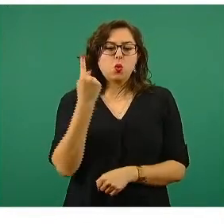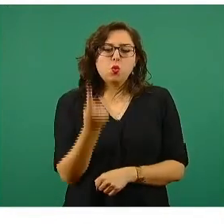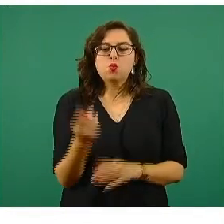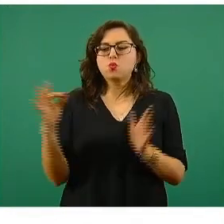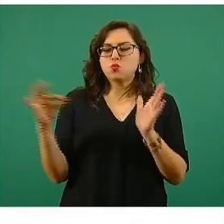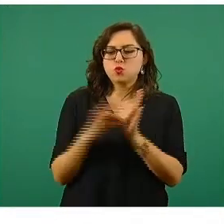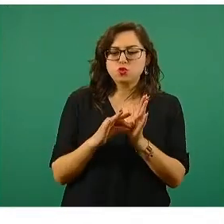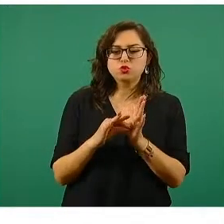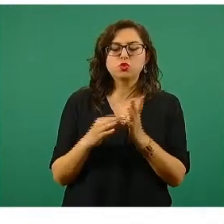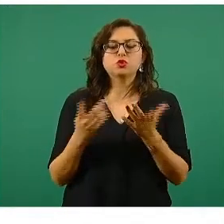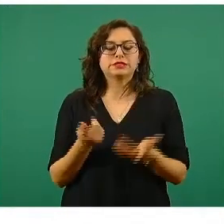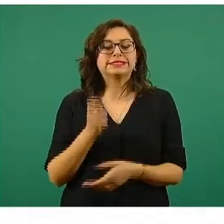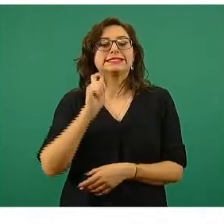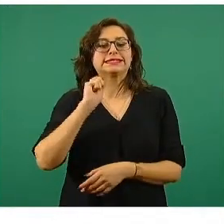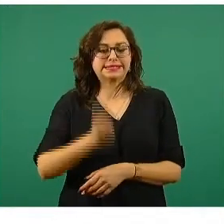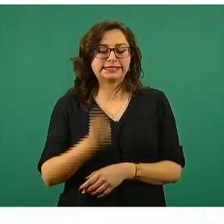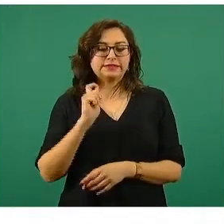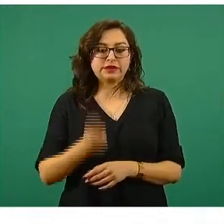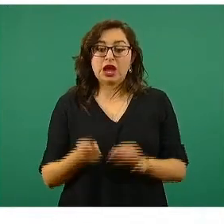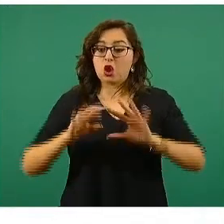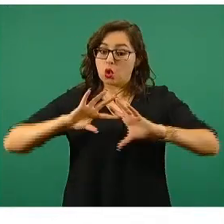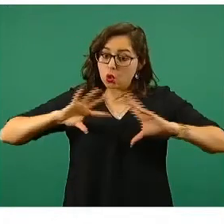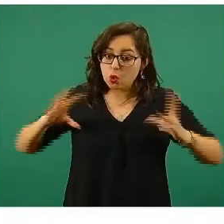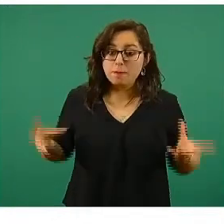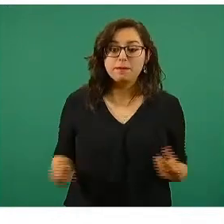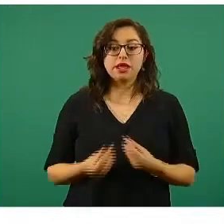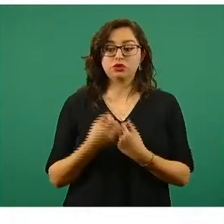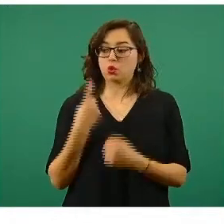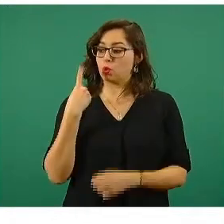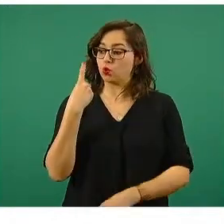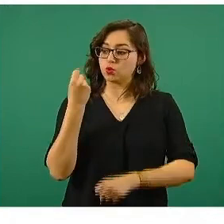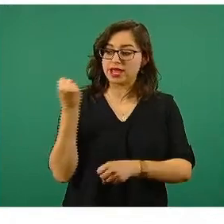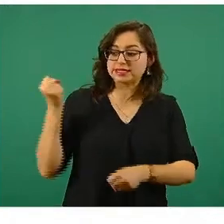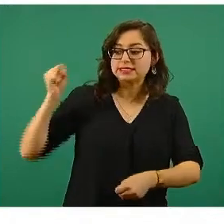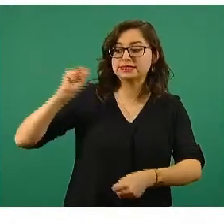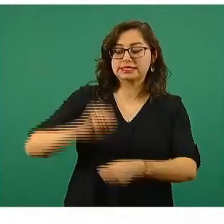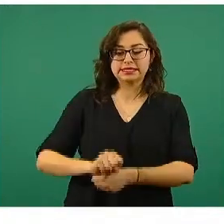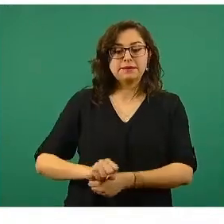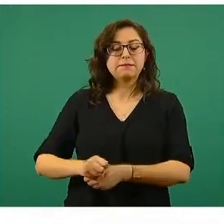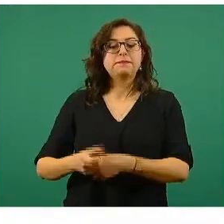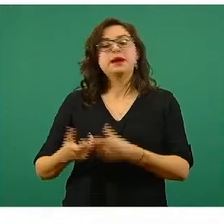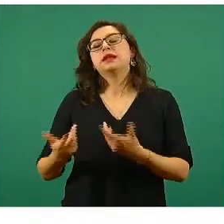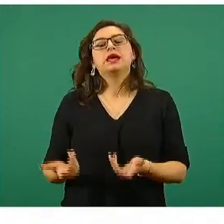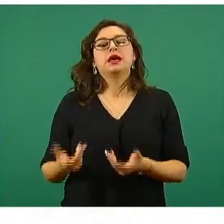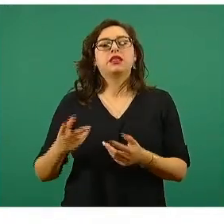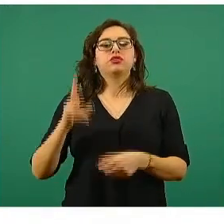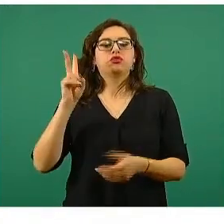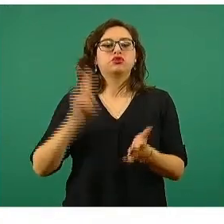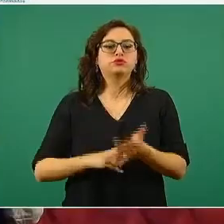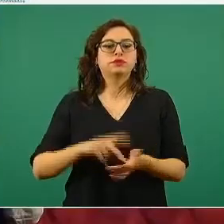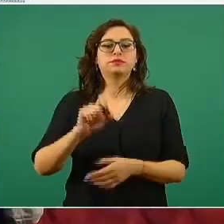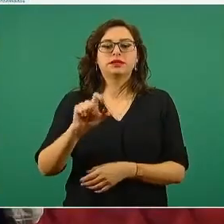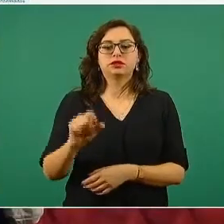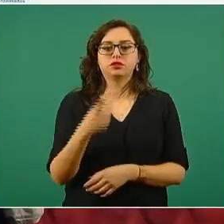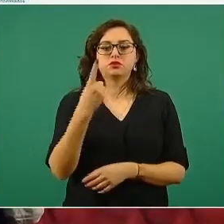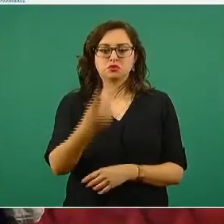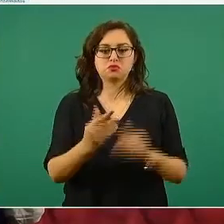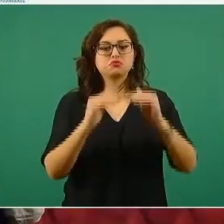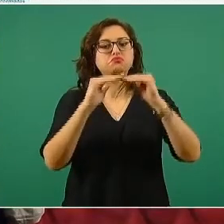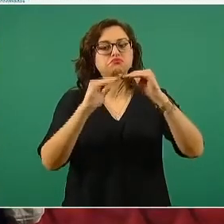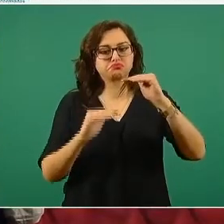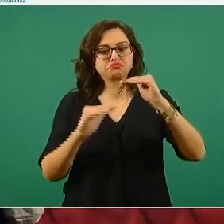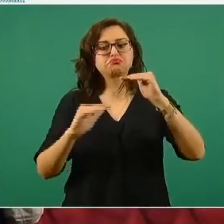permite que la reducción total que estamos viendo ya desde que inició el 2021 pues se mantenga